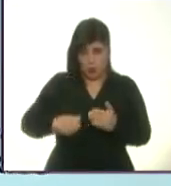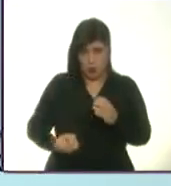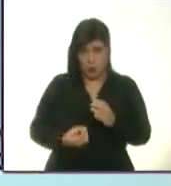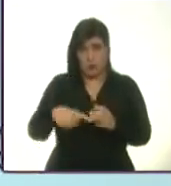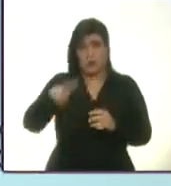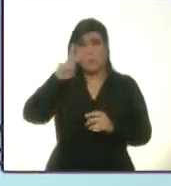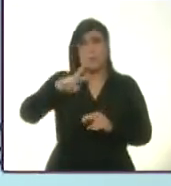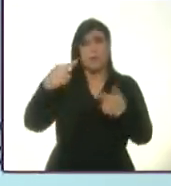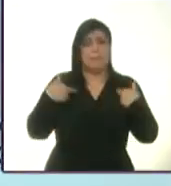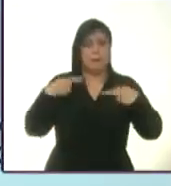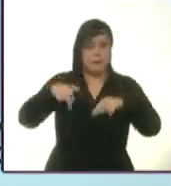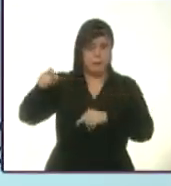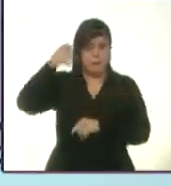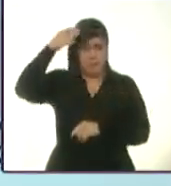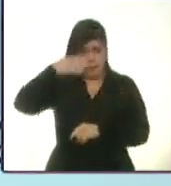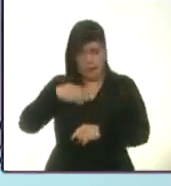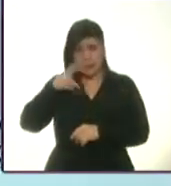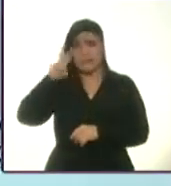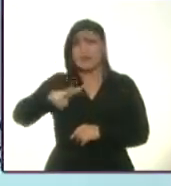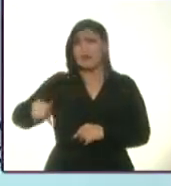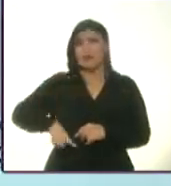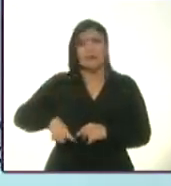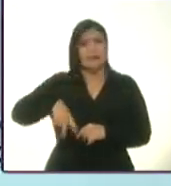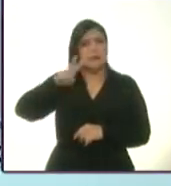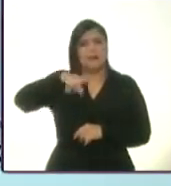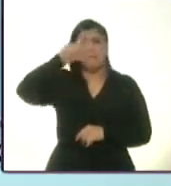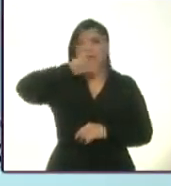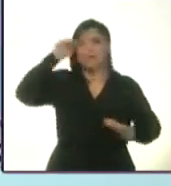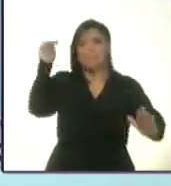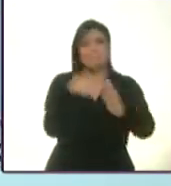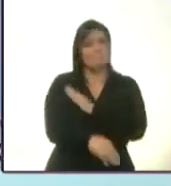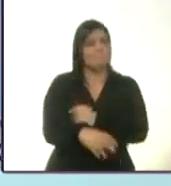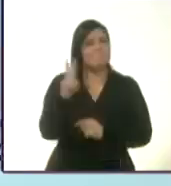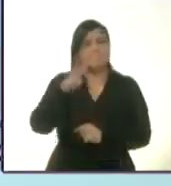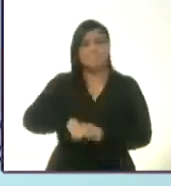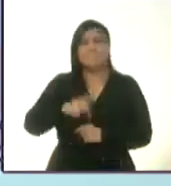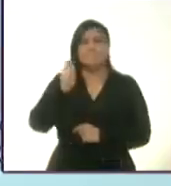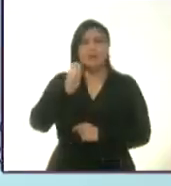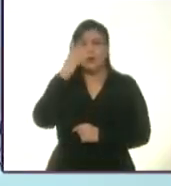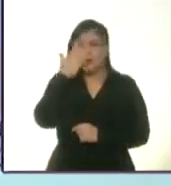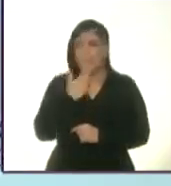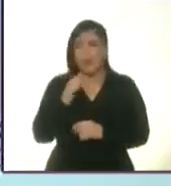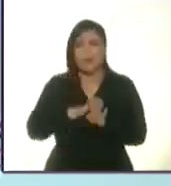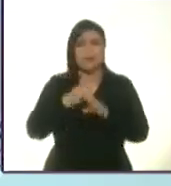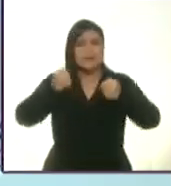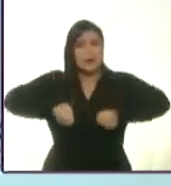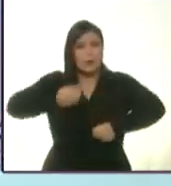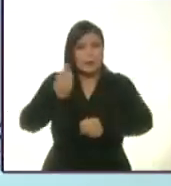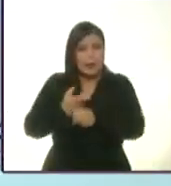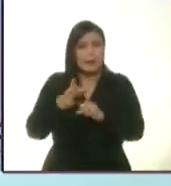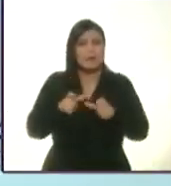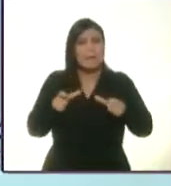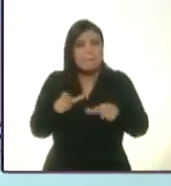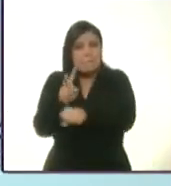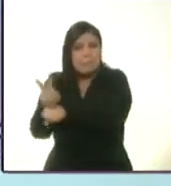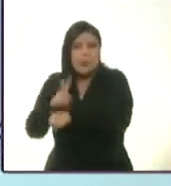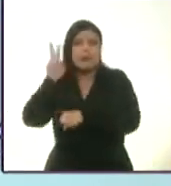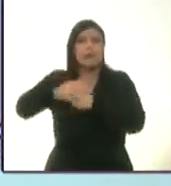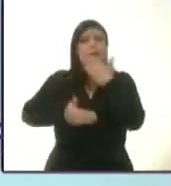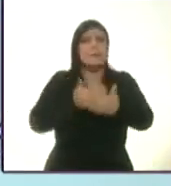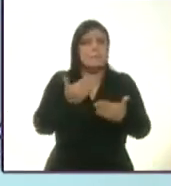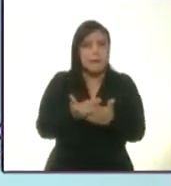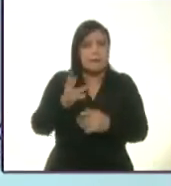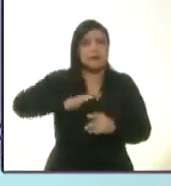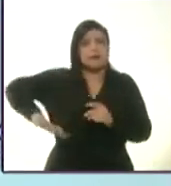representado aquí por alejandra barrales es un gobierno fallido nos falló en seguridad nos falló en servicios públicos nos